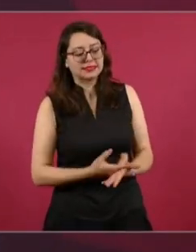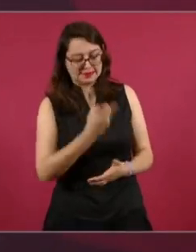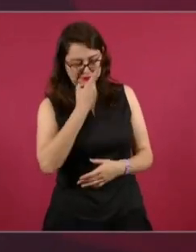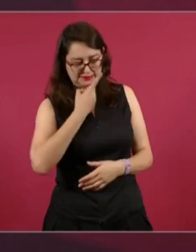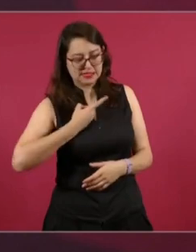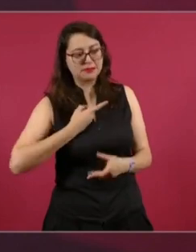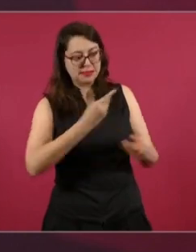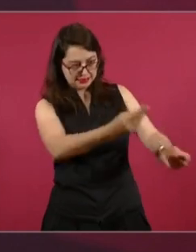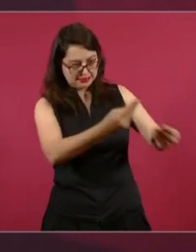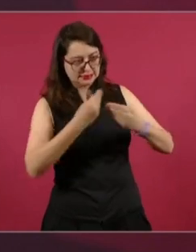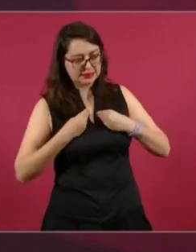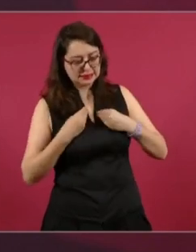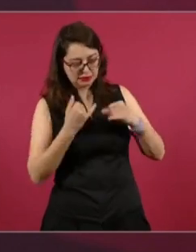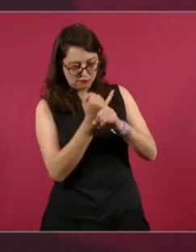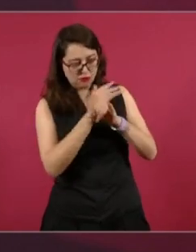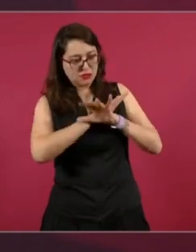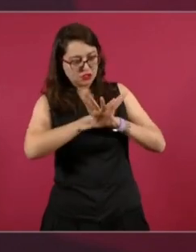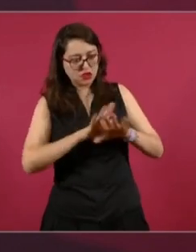las pruebas